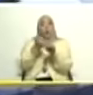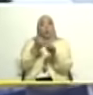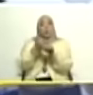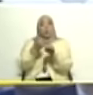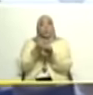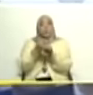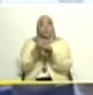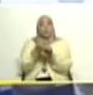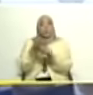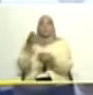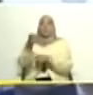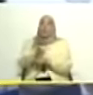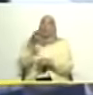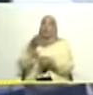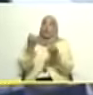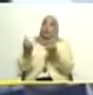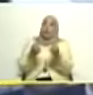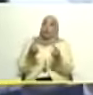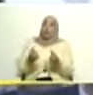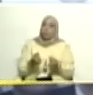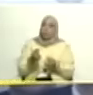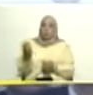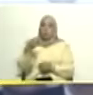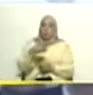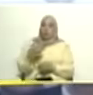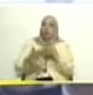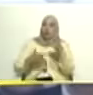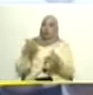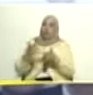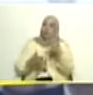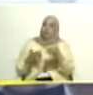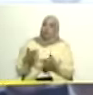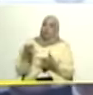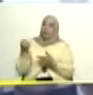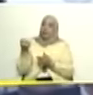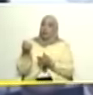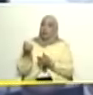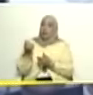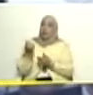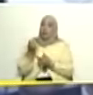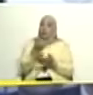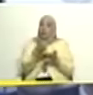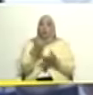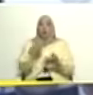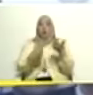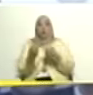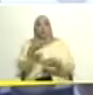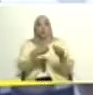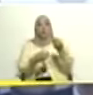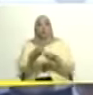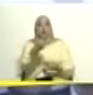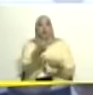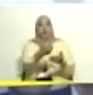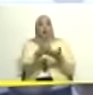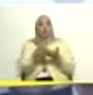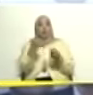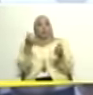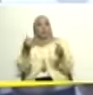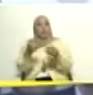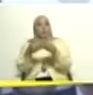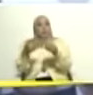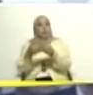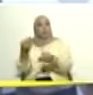de la recaudación fiscal con mayor actividad económica y atrayendo a una mayor base de contribuyentes para aumentar